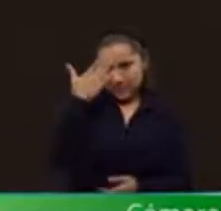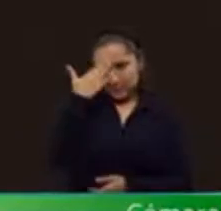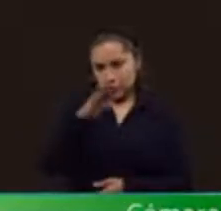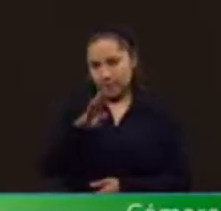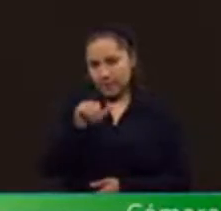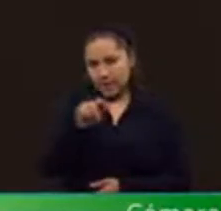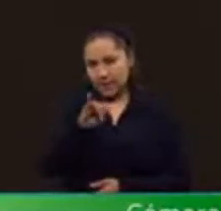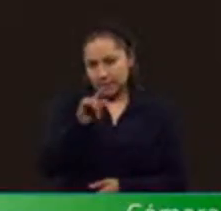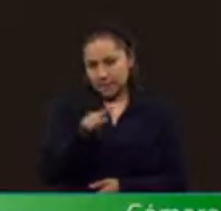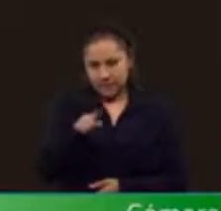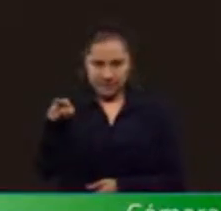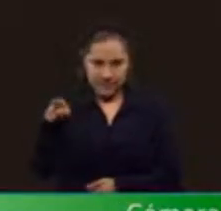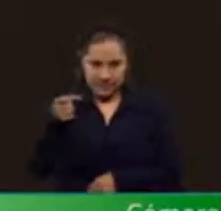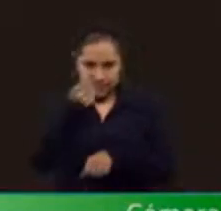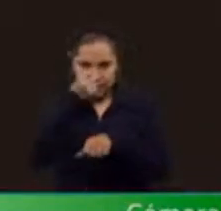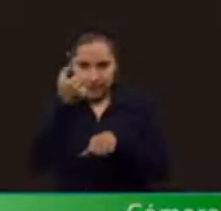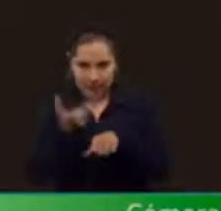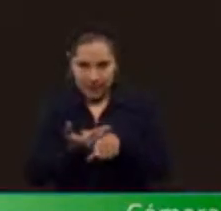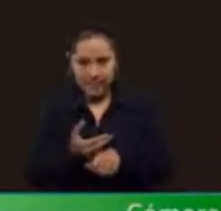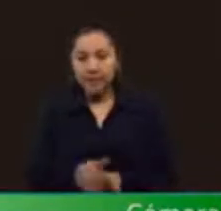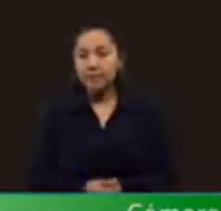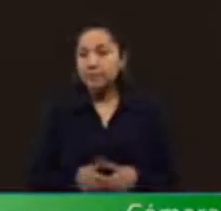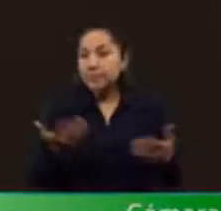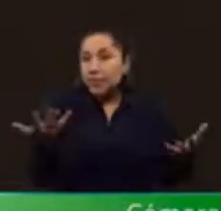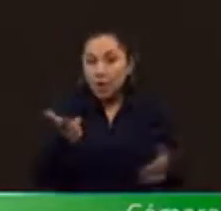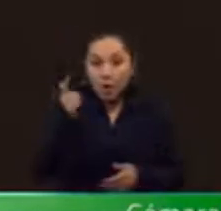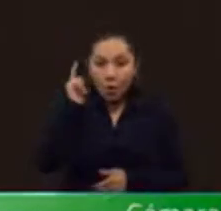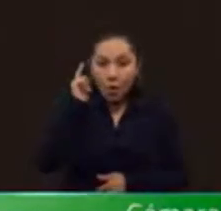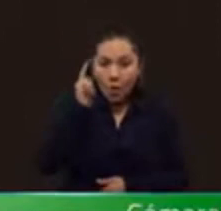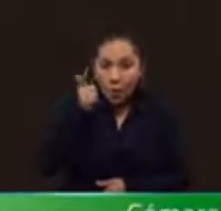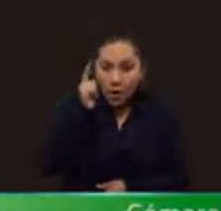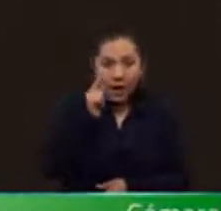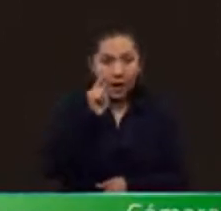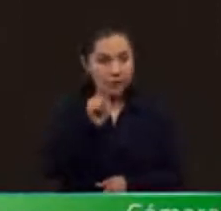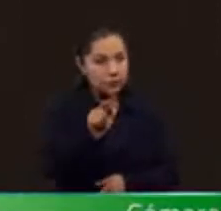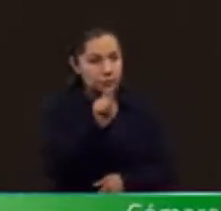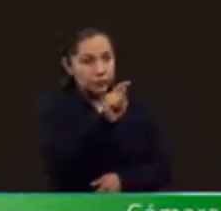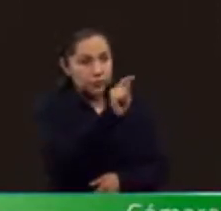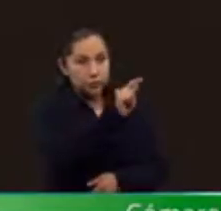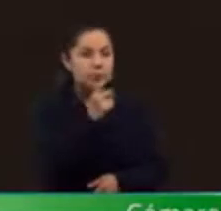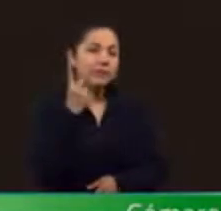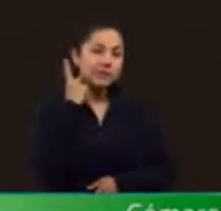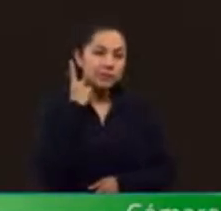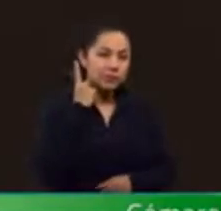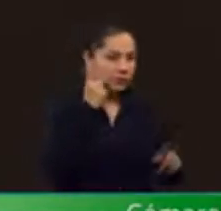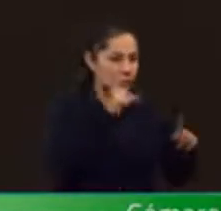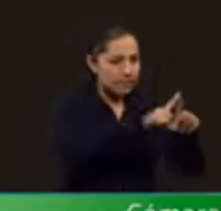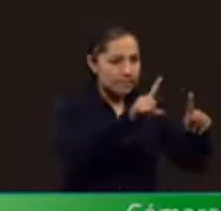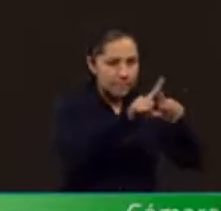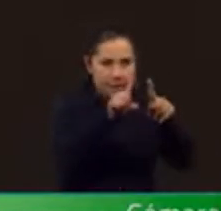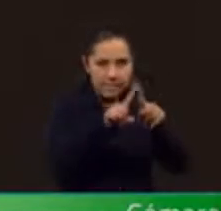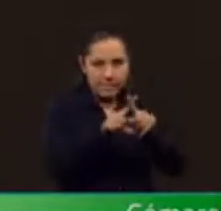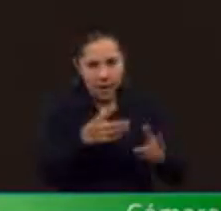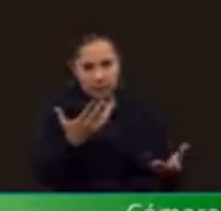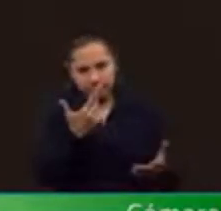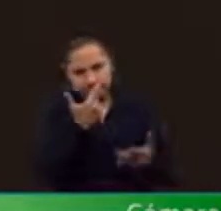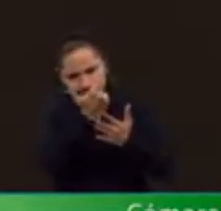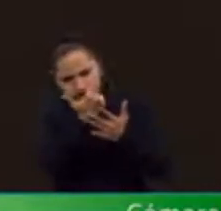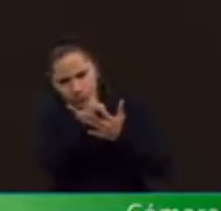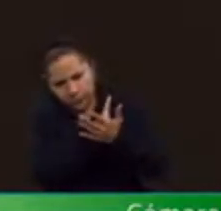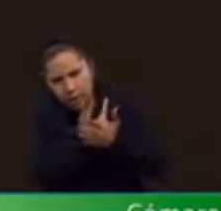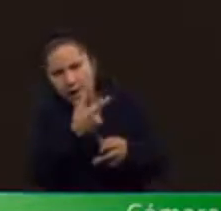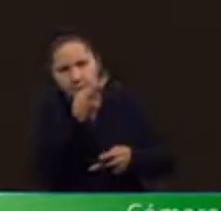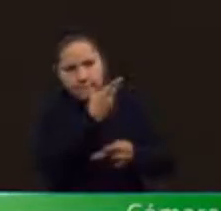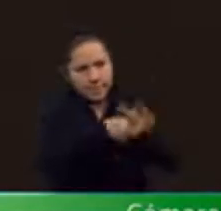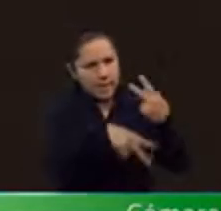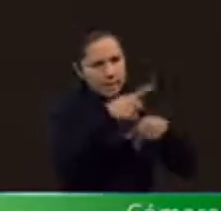las asistencias de cada uno de los diputados y diputadas para conocer quiénes faltan y no asisten, porque si yo